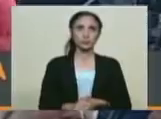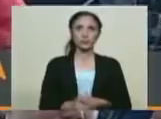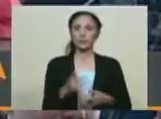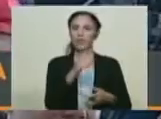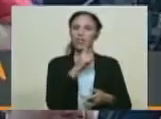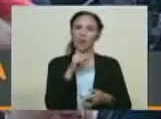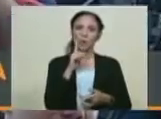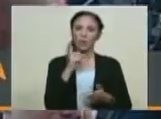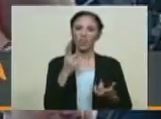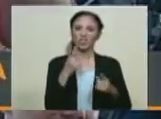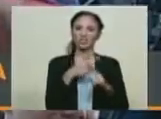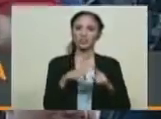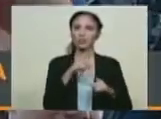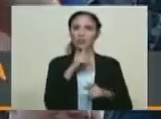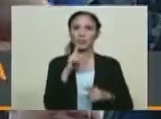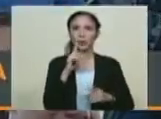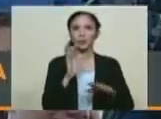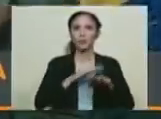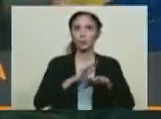Lairet?